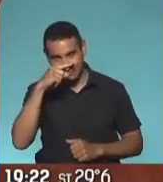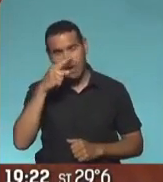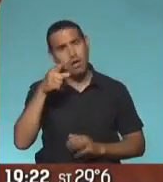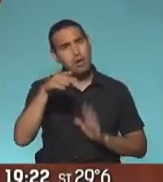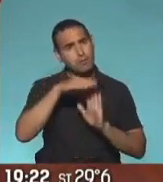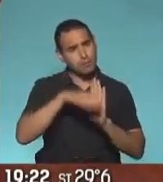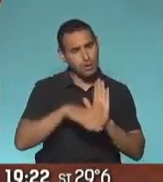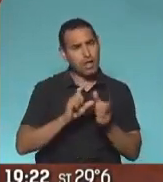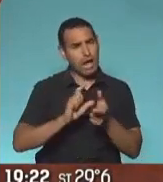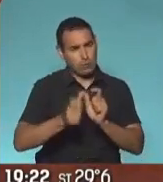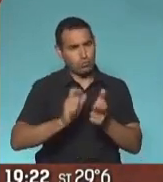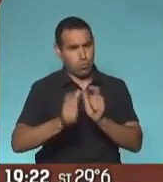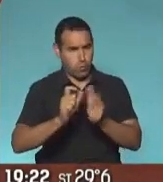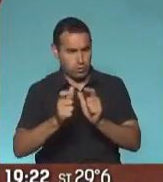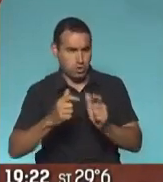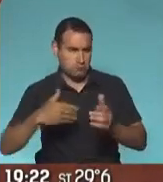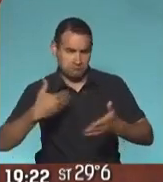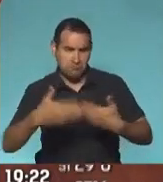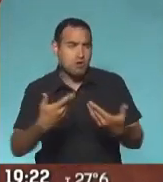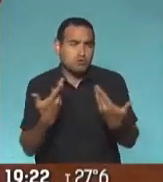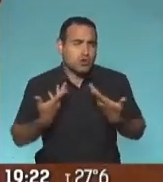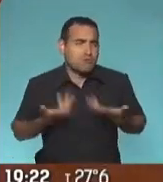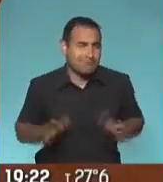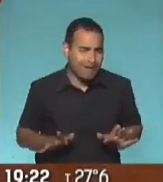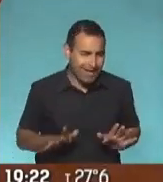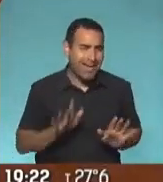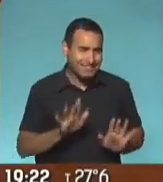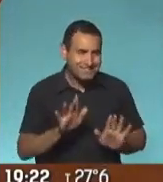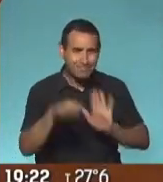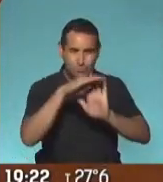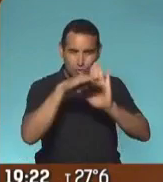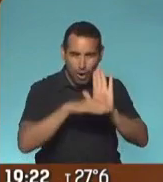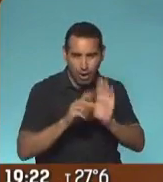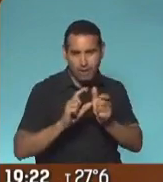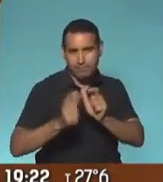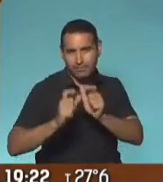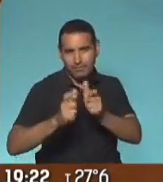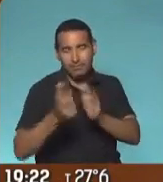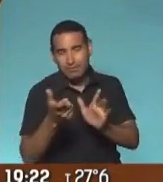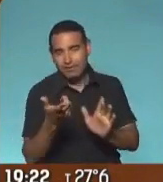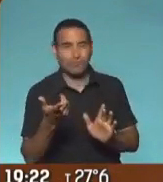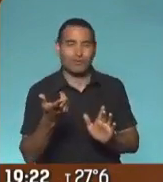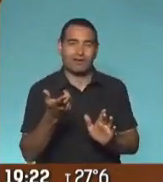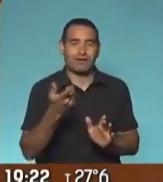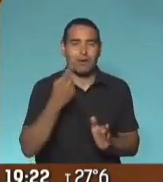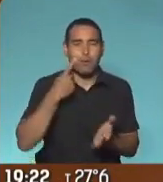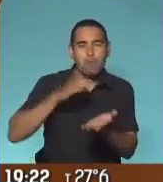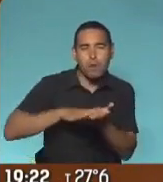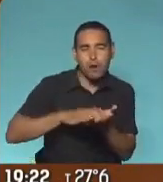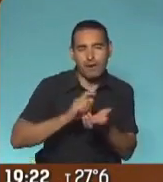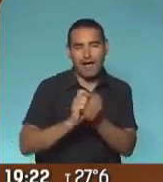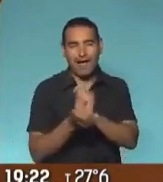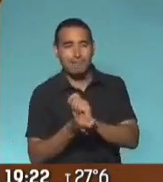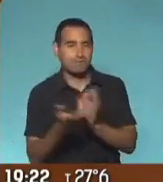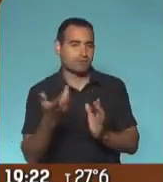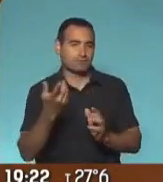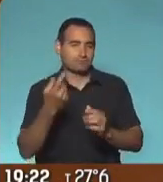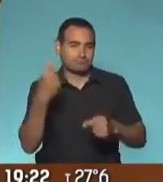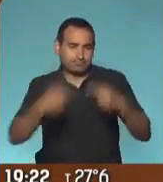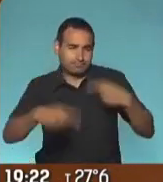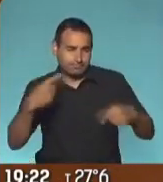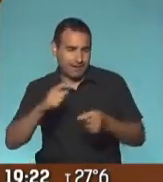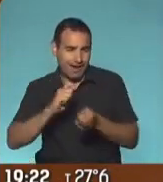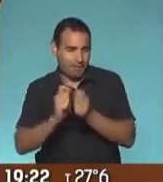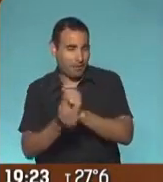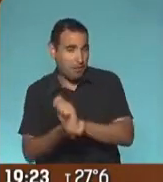varias actualizaciones, que es algo usual que ocurra con los protocolos, claro, porque cambia la evidencia, cambian los estándares. Entonces